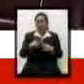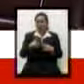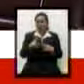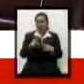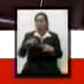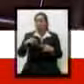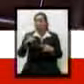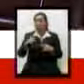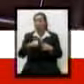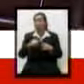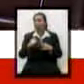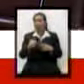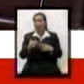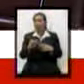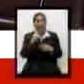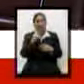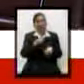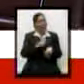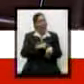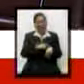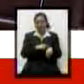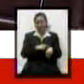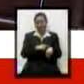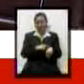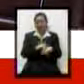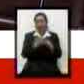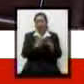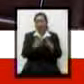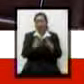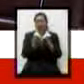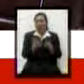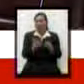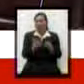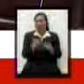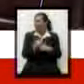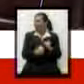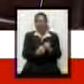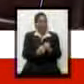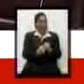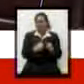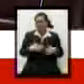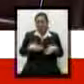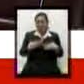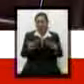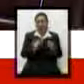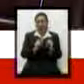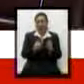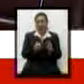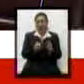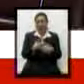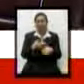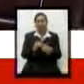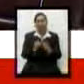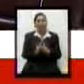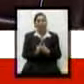pero este tipo de inversiones requiere un tiempo específico y realmente 2 años no van a ser posible, dado que este plazo